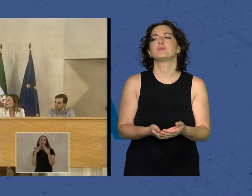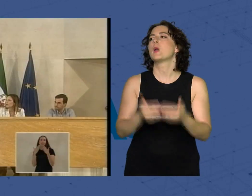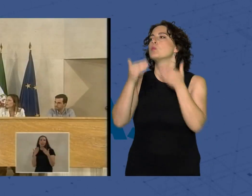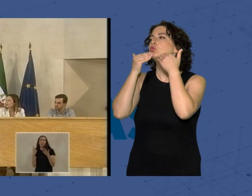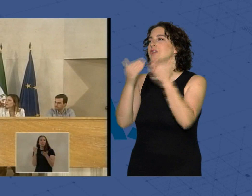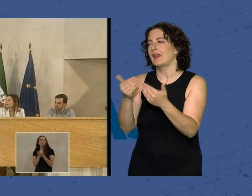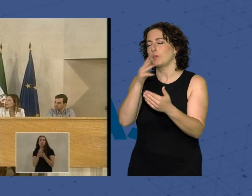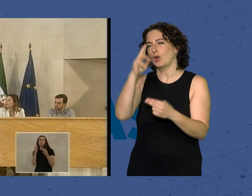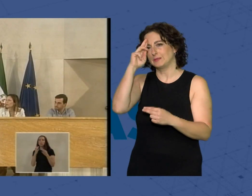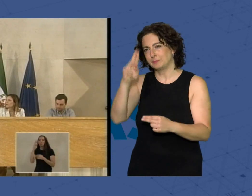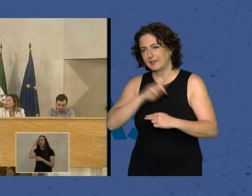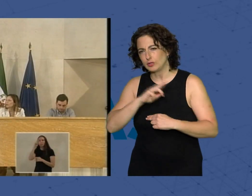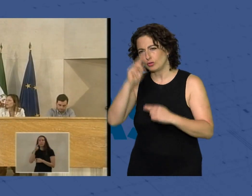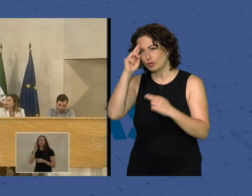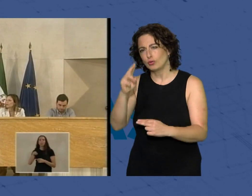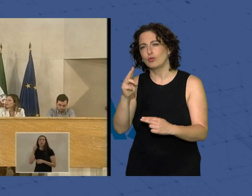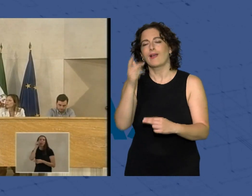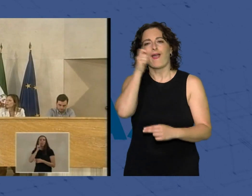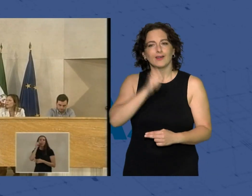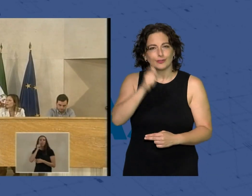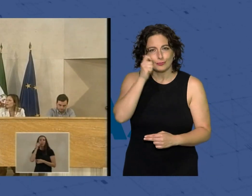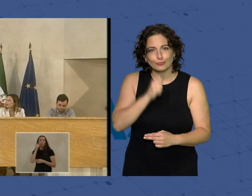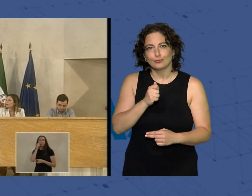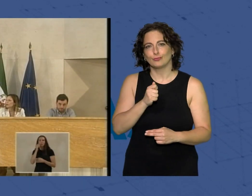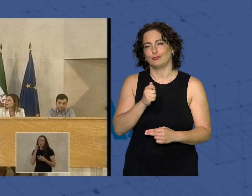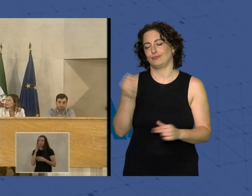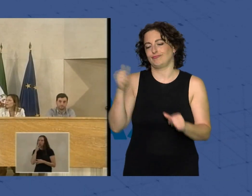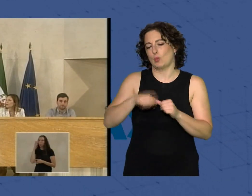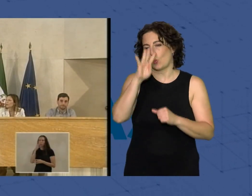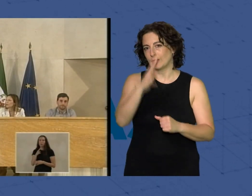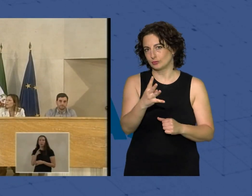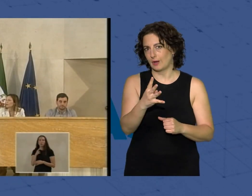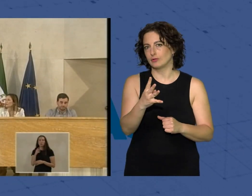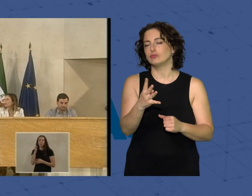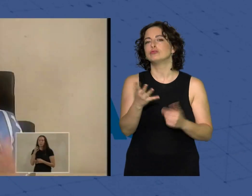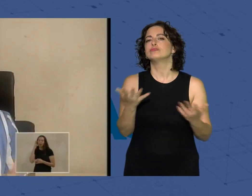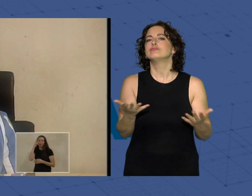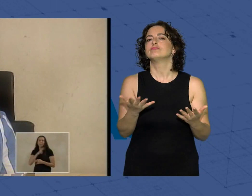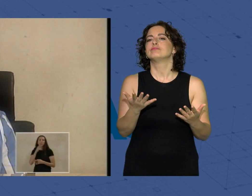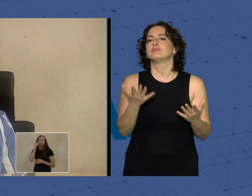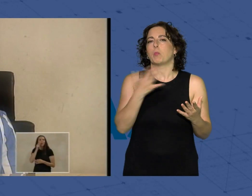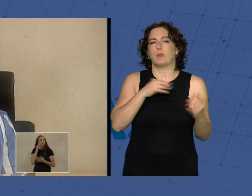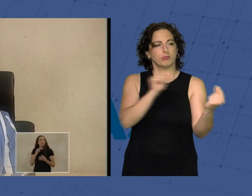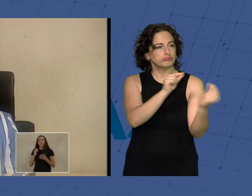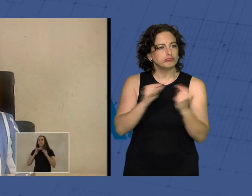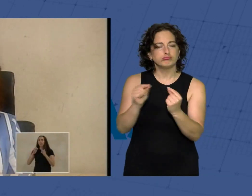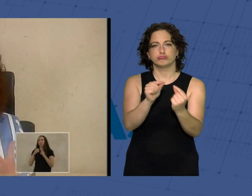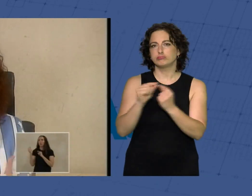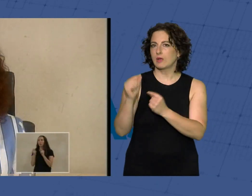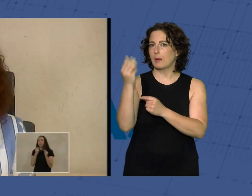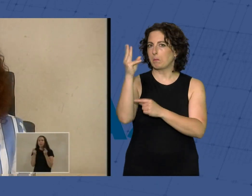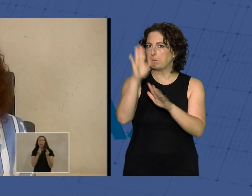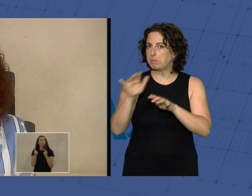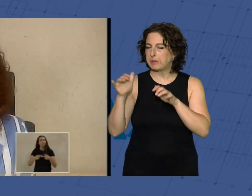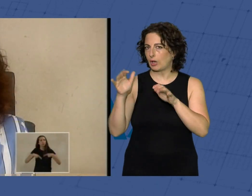todo el respeto, por todo el cariño que se nos ha dado durante estos cuatro años que hemos tenido. Hemos podido debatir en los plenos y luego hemos